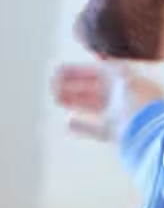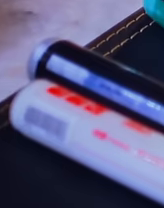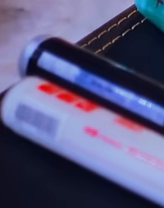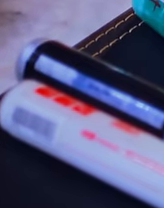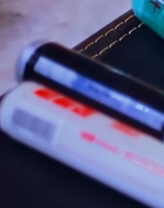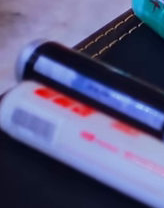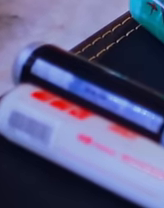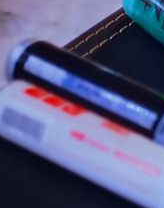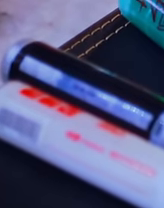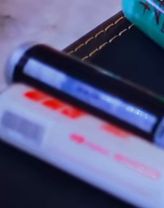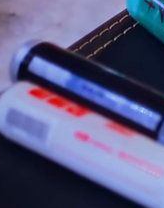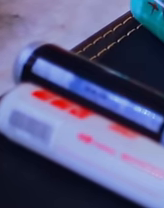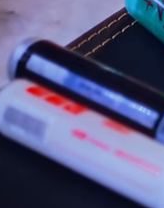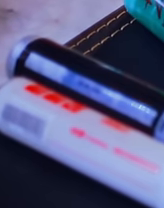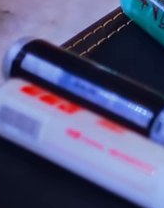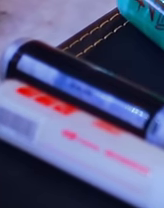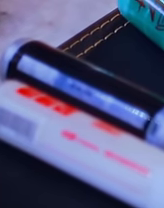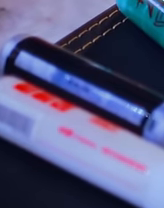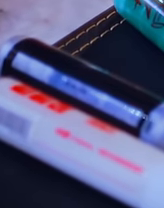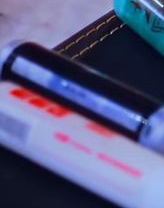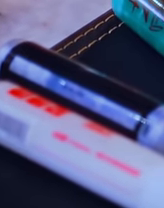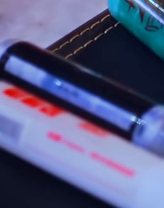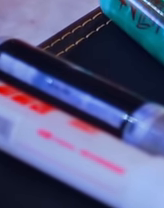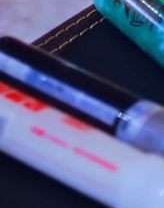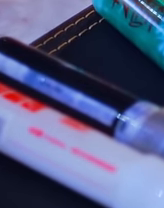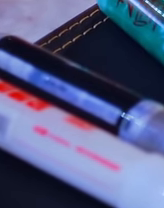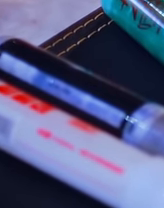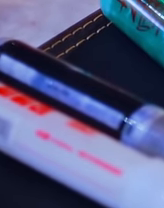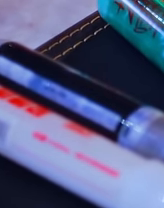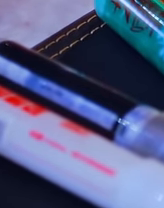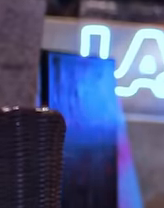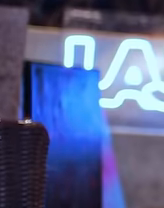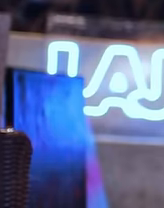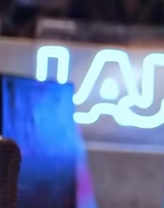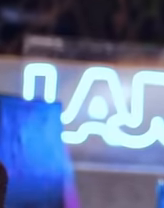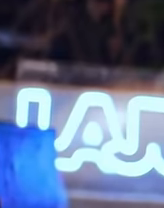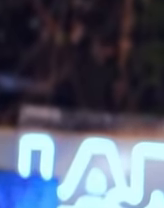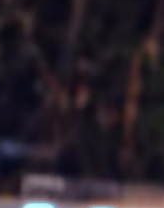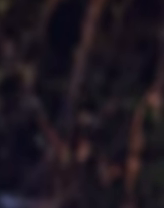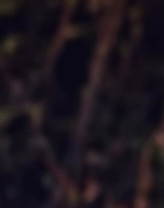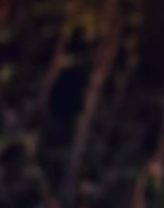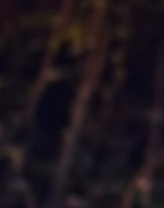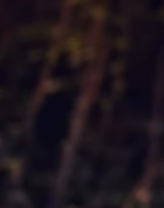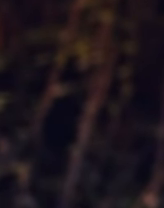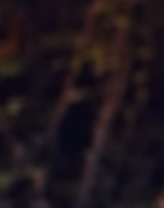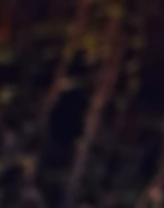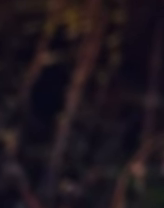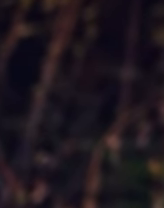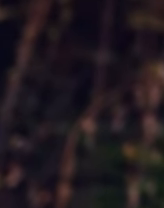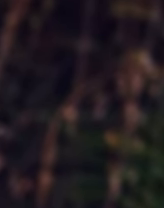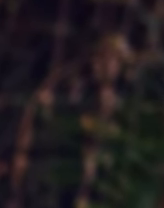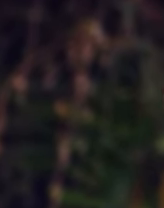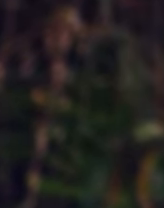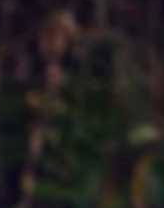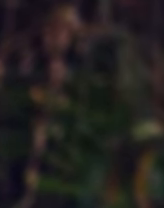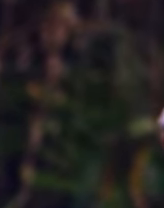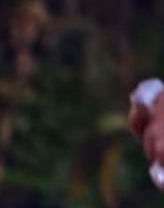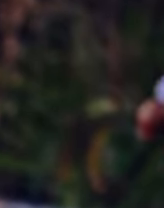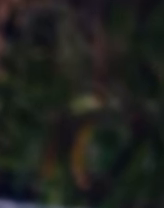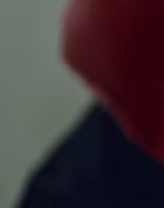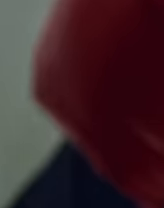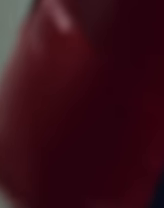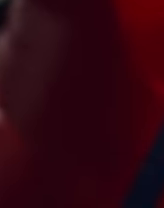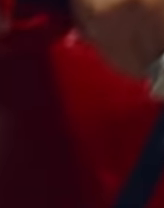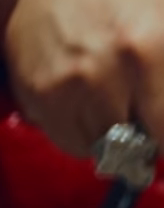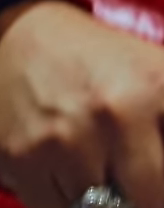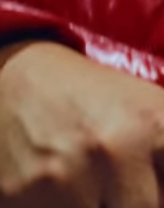Fue por el dinero, te hablo de verdad. Soy de la calle con sinceridad. Te digo, la puta fue de gravedad. Pensaba frígido de menor de edad. Buscaba